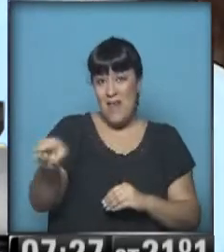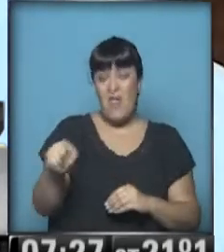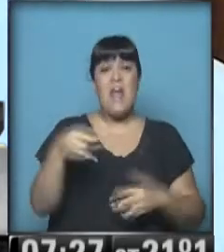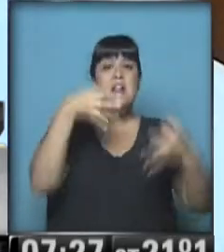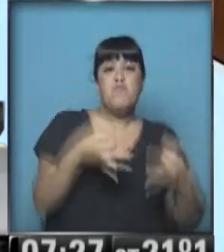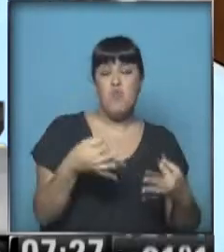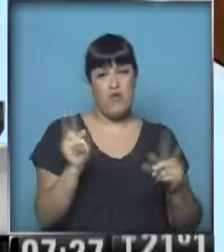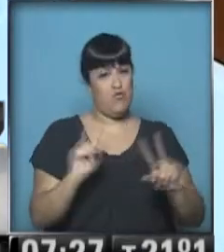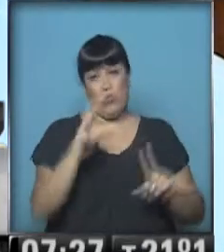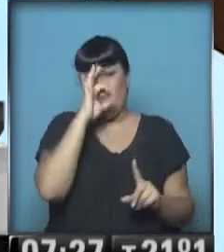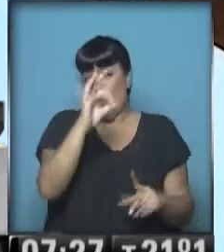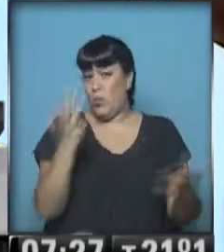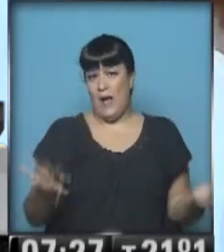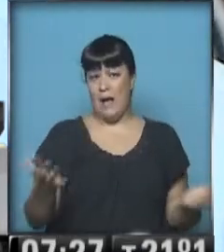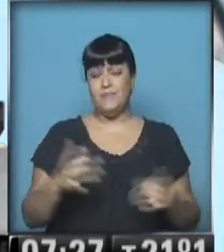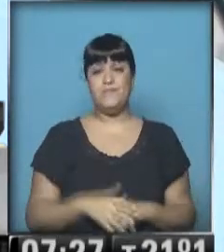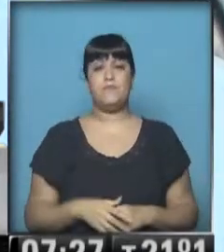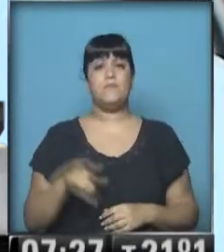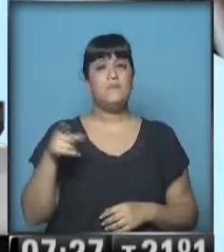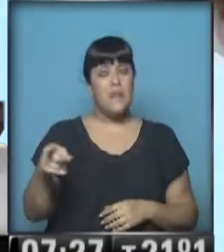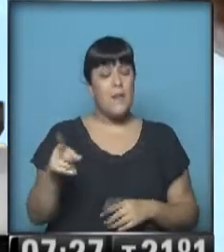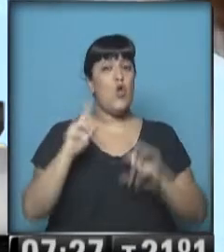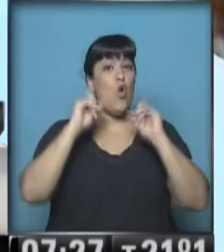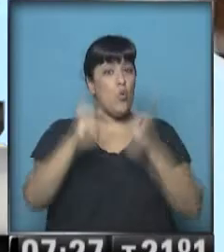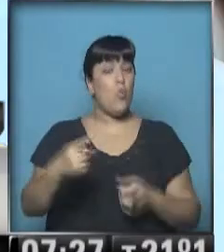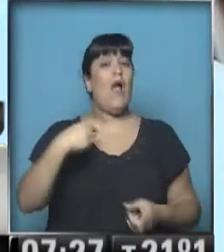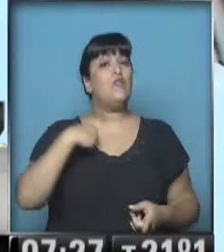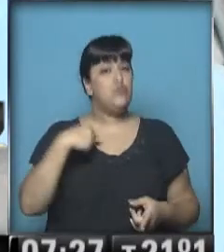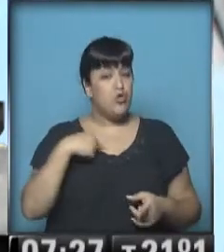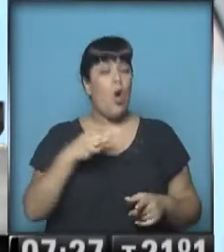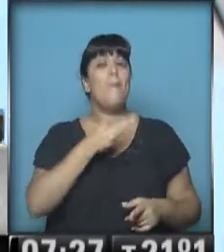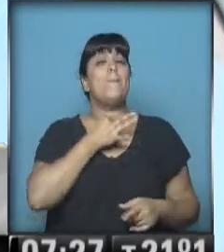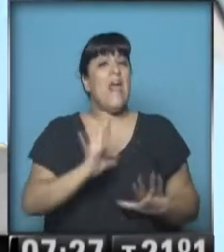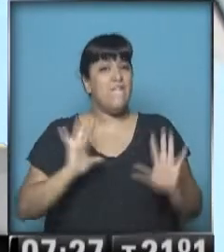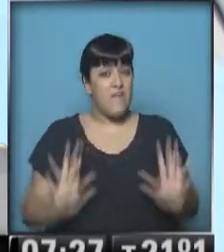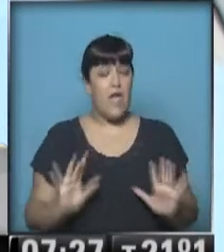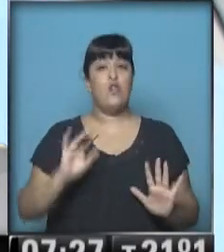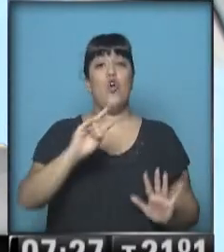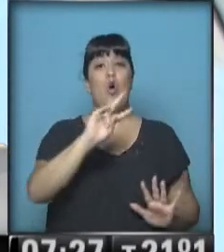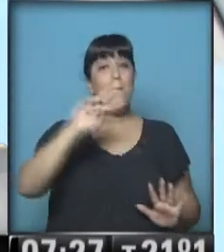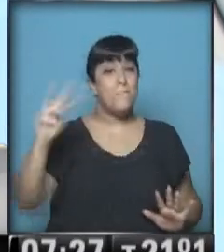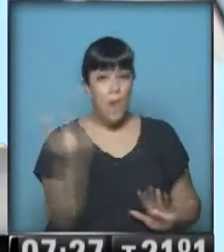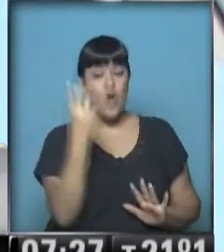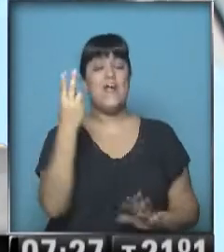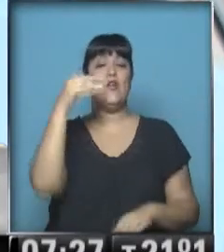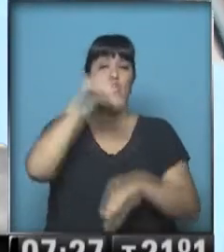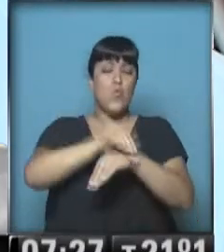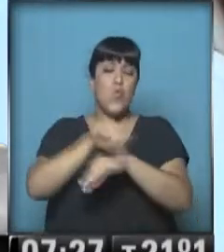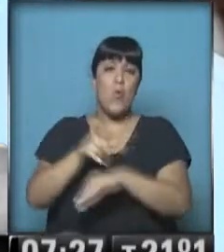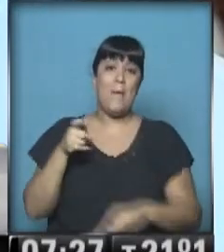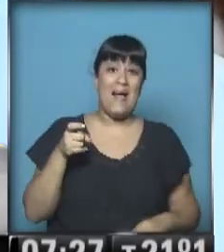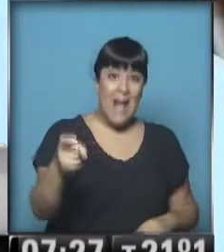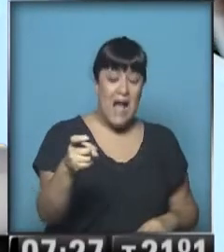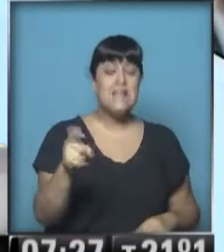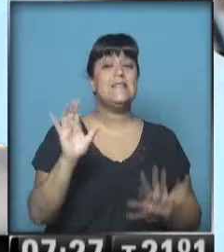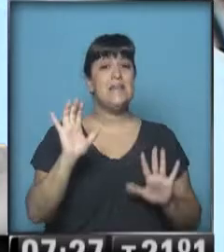buena, nunca es buena. Esto no quita que yo hubiera preferido que en vez de morir de un cáncer